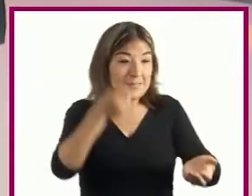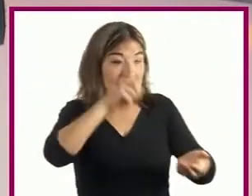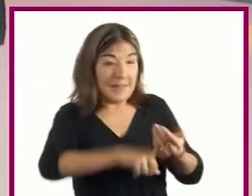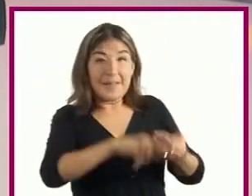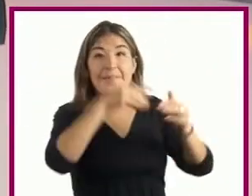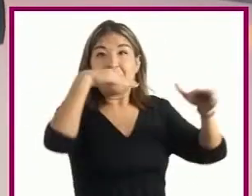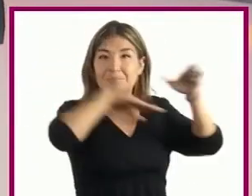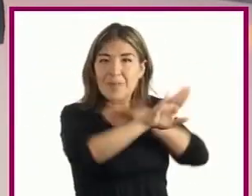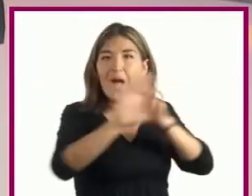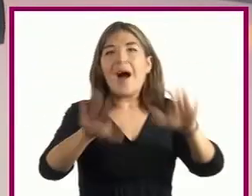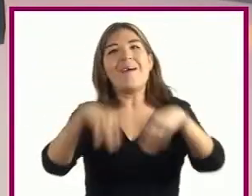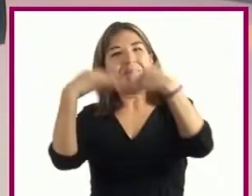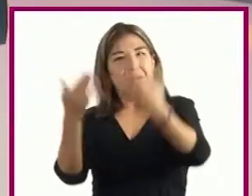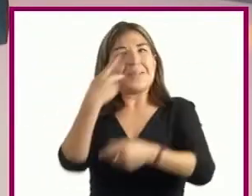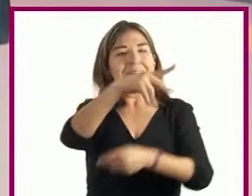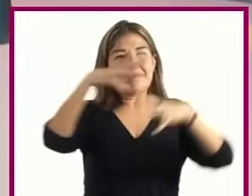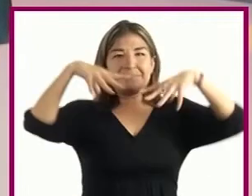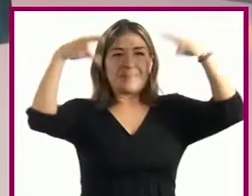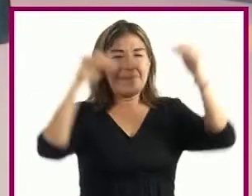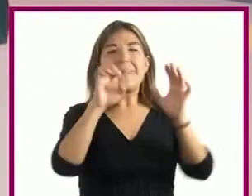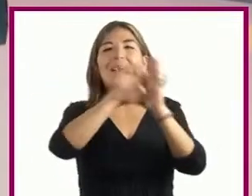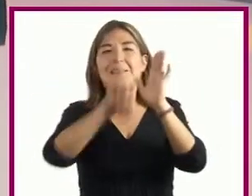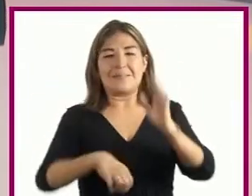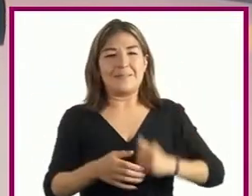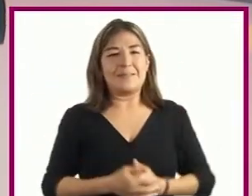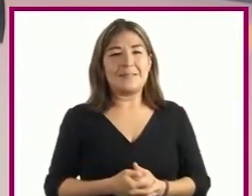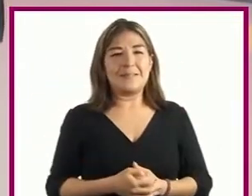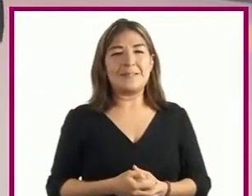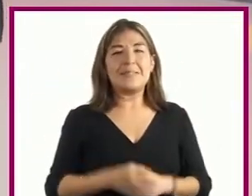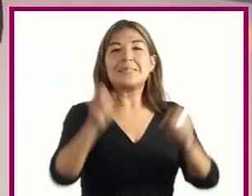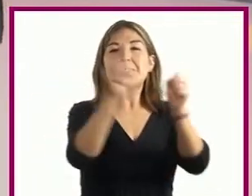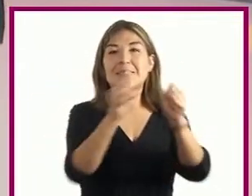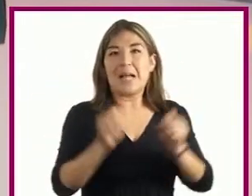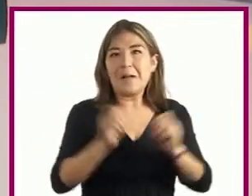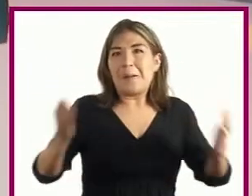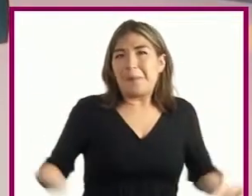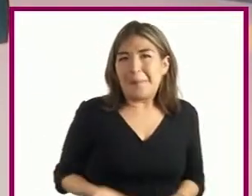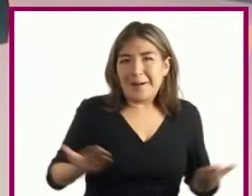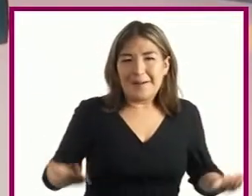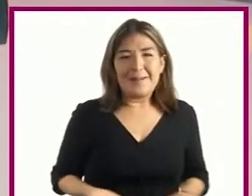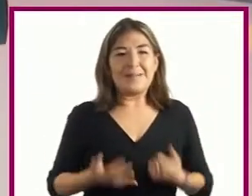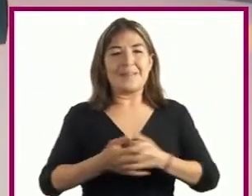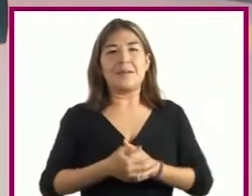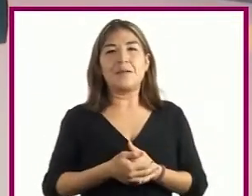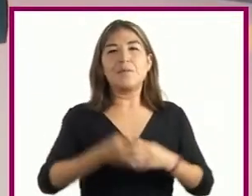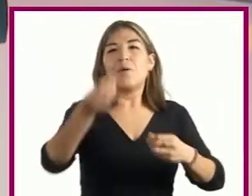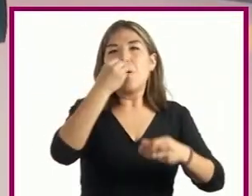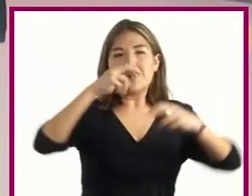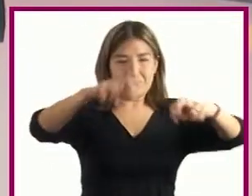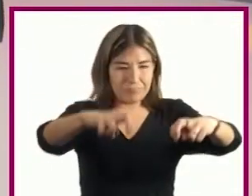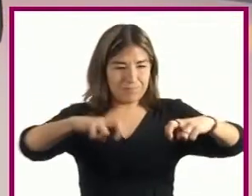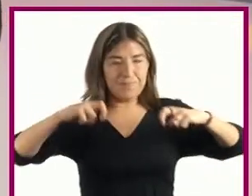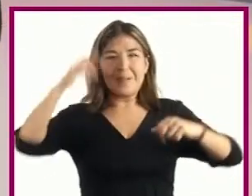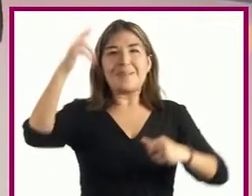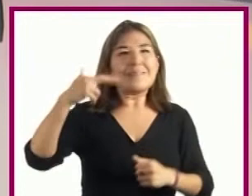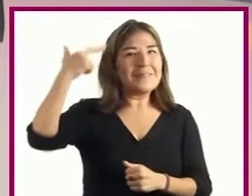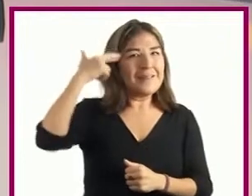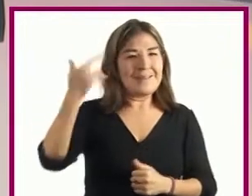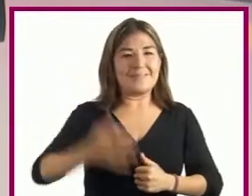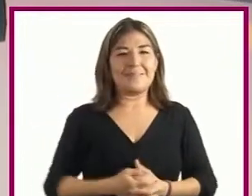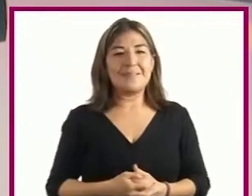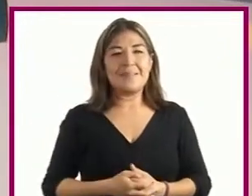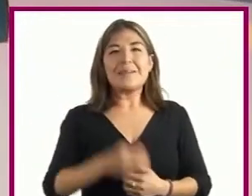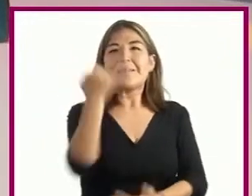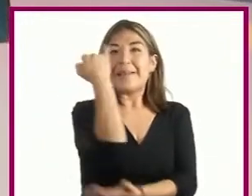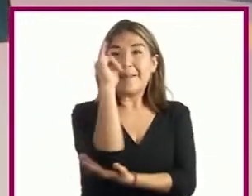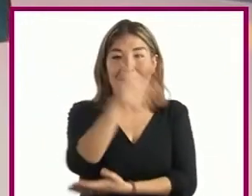y fuera de él. Por ejemplo, el salón de baile, el comedor de los reyes,